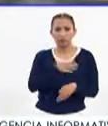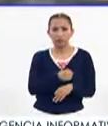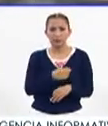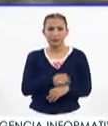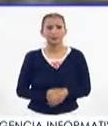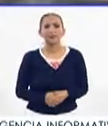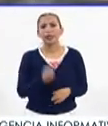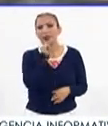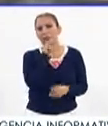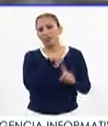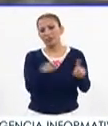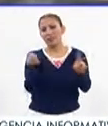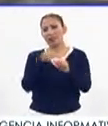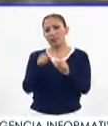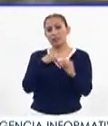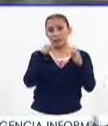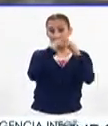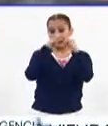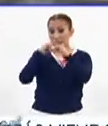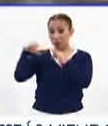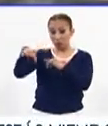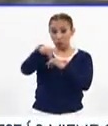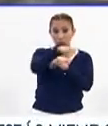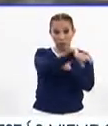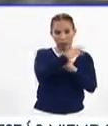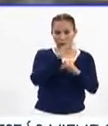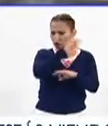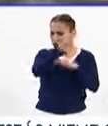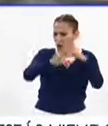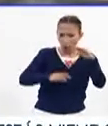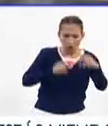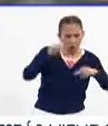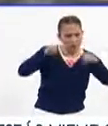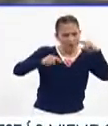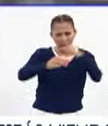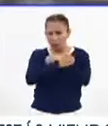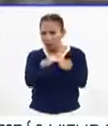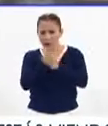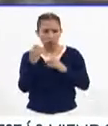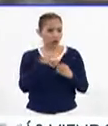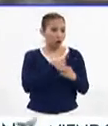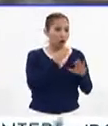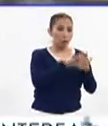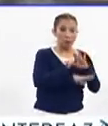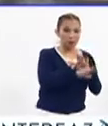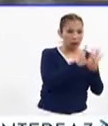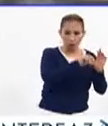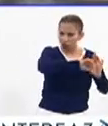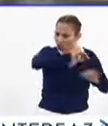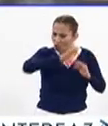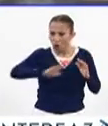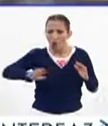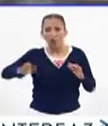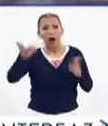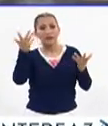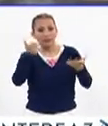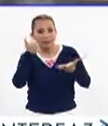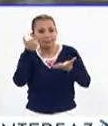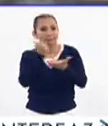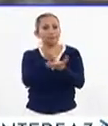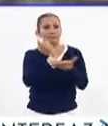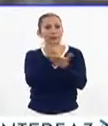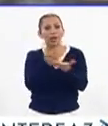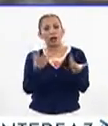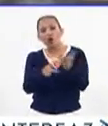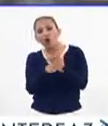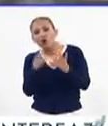¿no? Y a las diferentes instituciones, decía yo, de todos los niveles educativos, no solo de educación básica, generar los mecanismos,